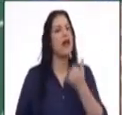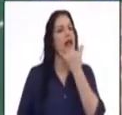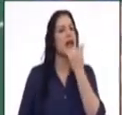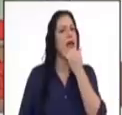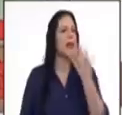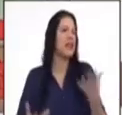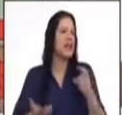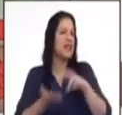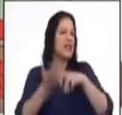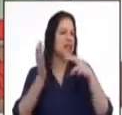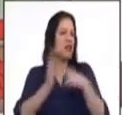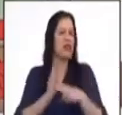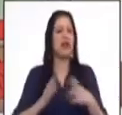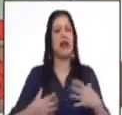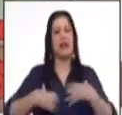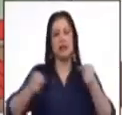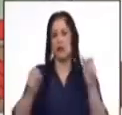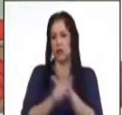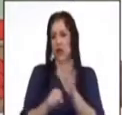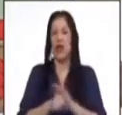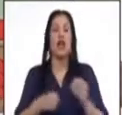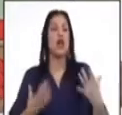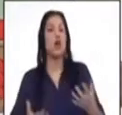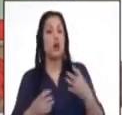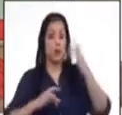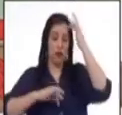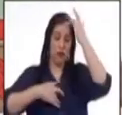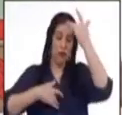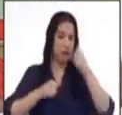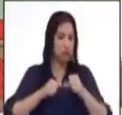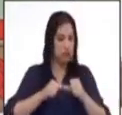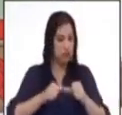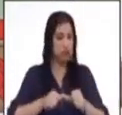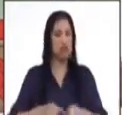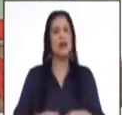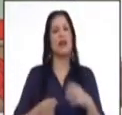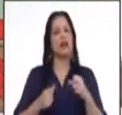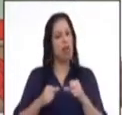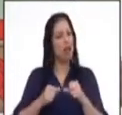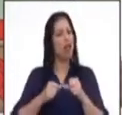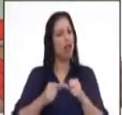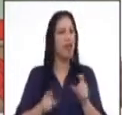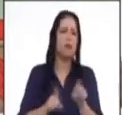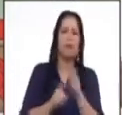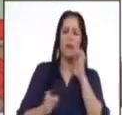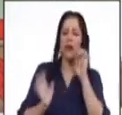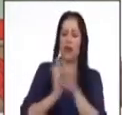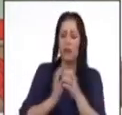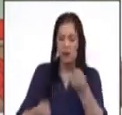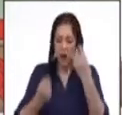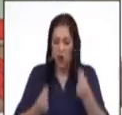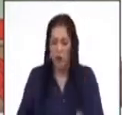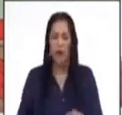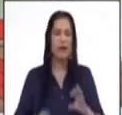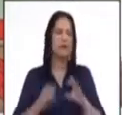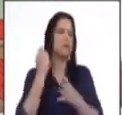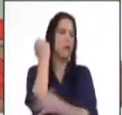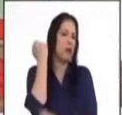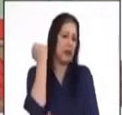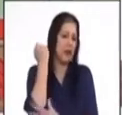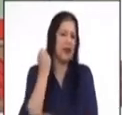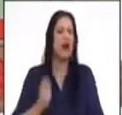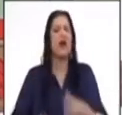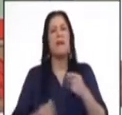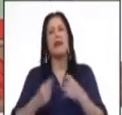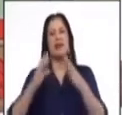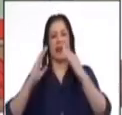salud integral? Y vimos cómo problemas crónicos y profundamente arraigados, como las condiciones económicas de las familias, el